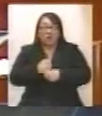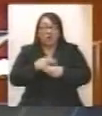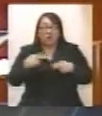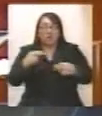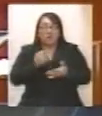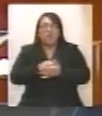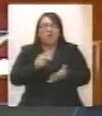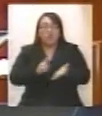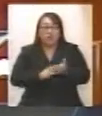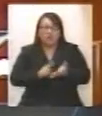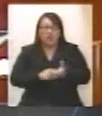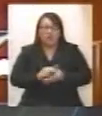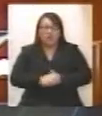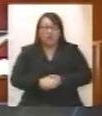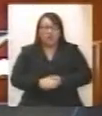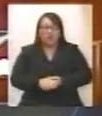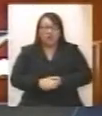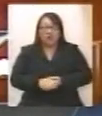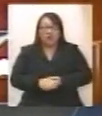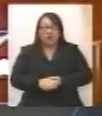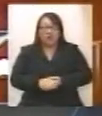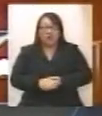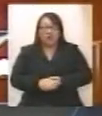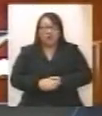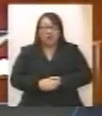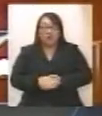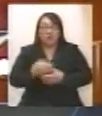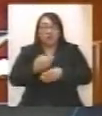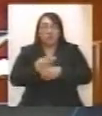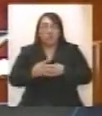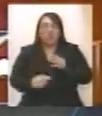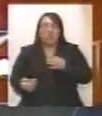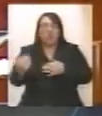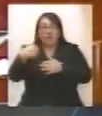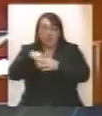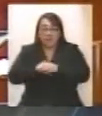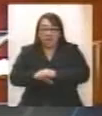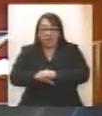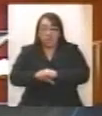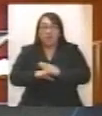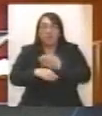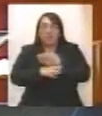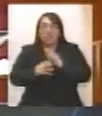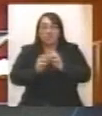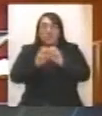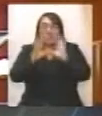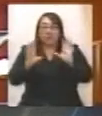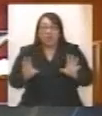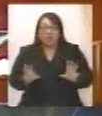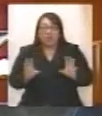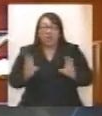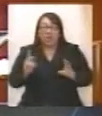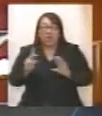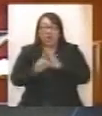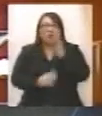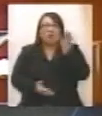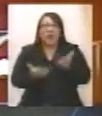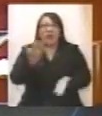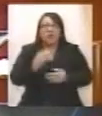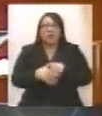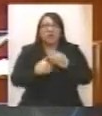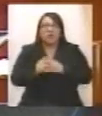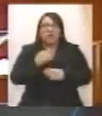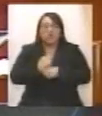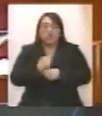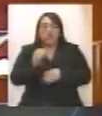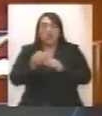nivel tributario y regulatorio, de manera que internalicen de forma más clara el balance de los